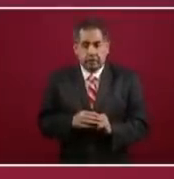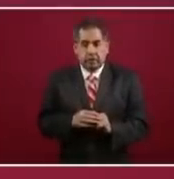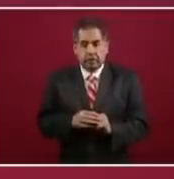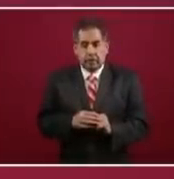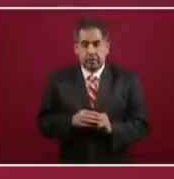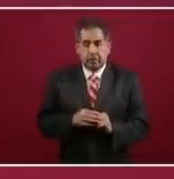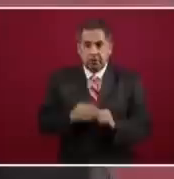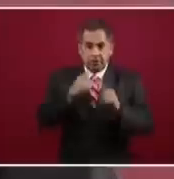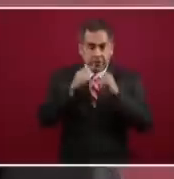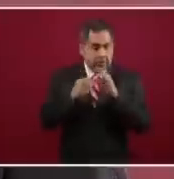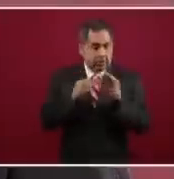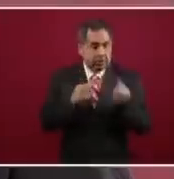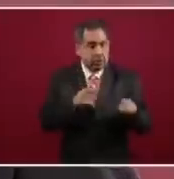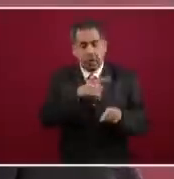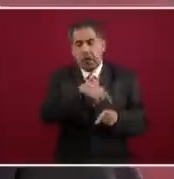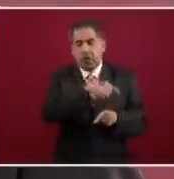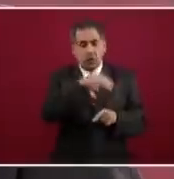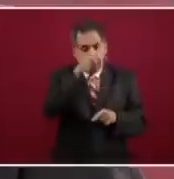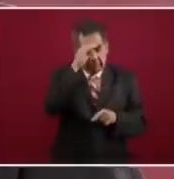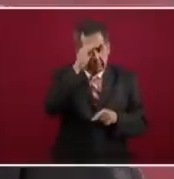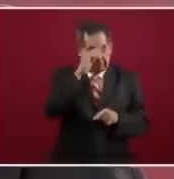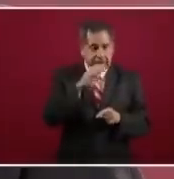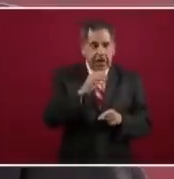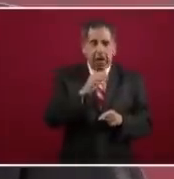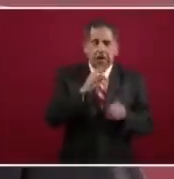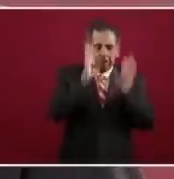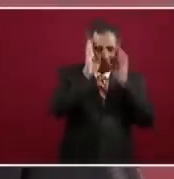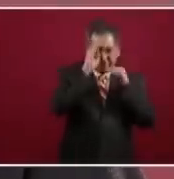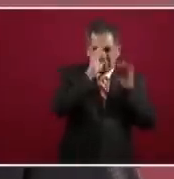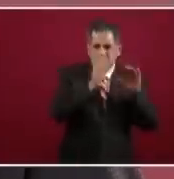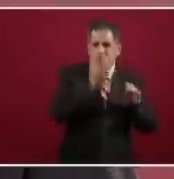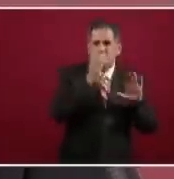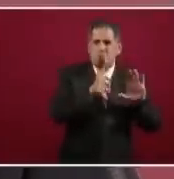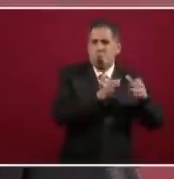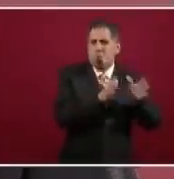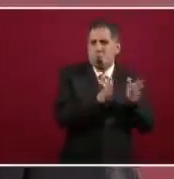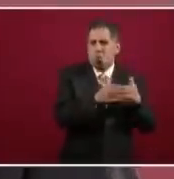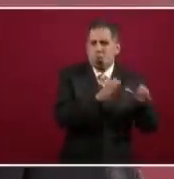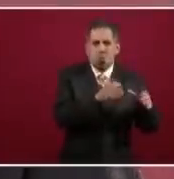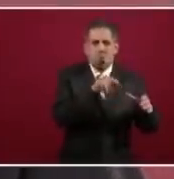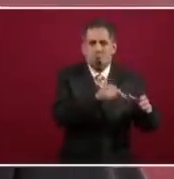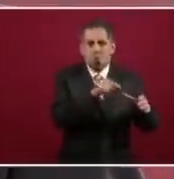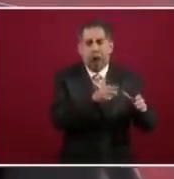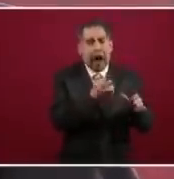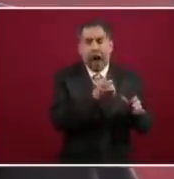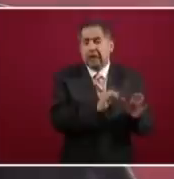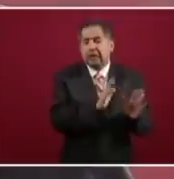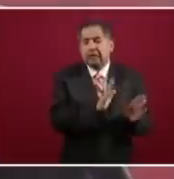y que existe el pensamiento conservador y son de determinada forma